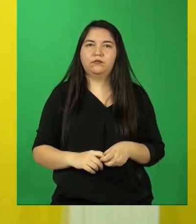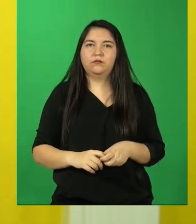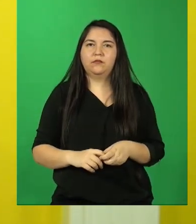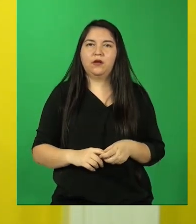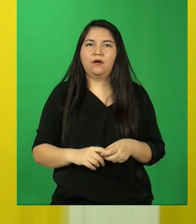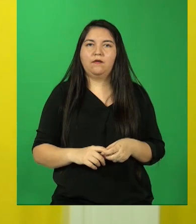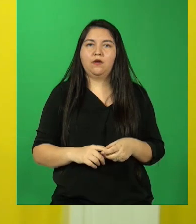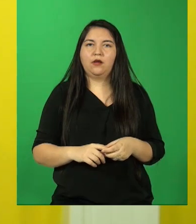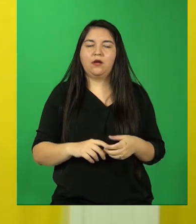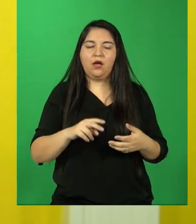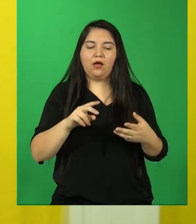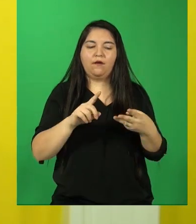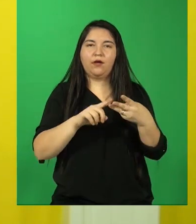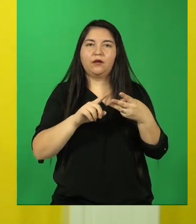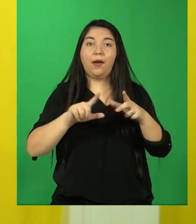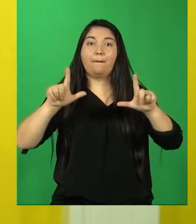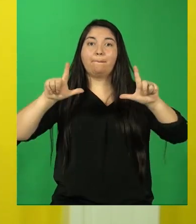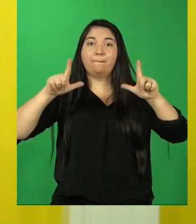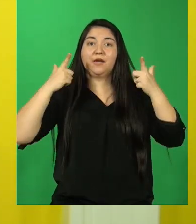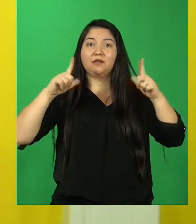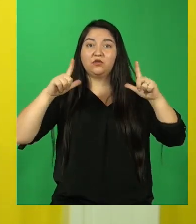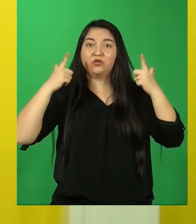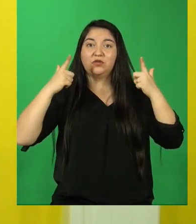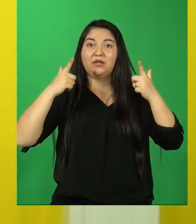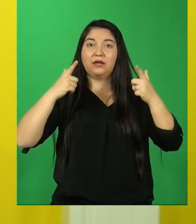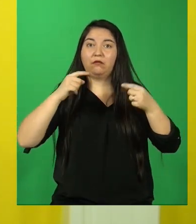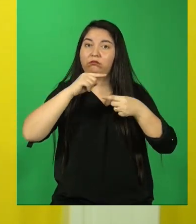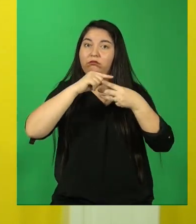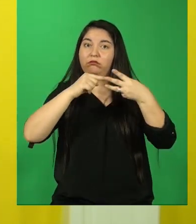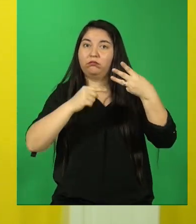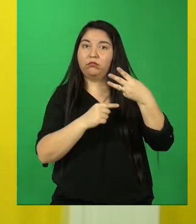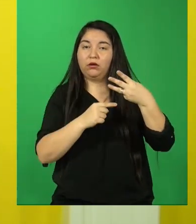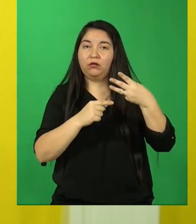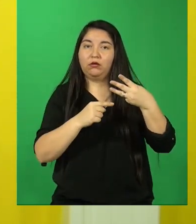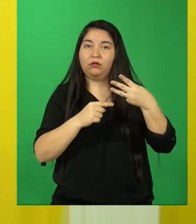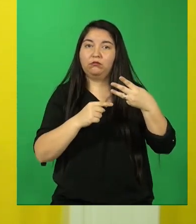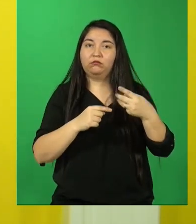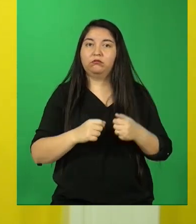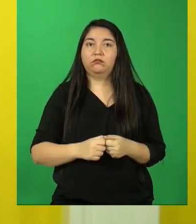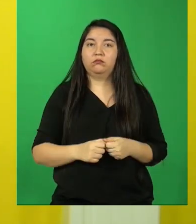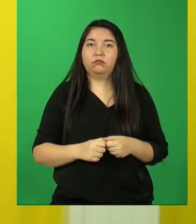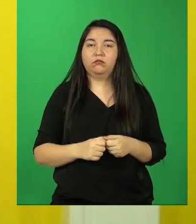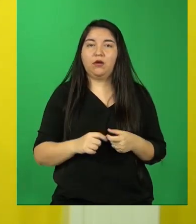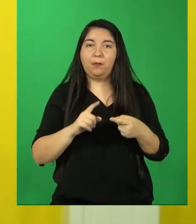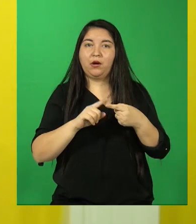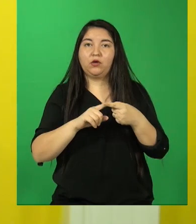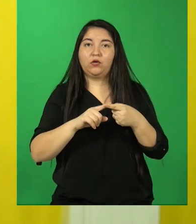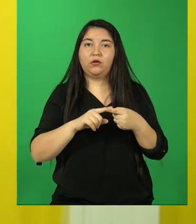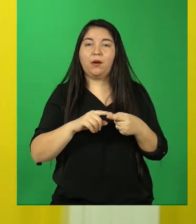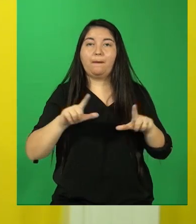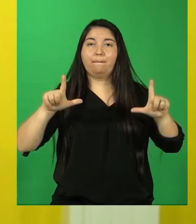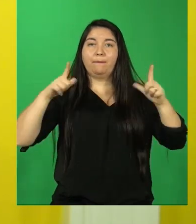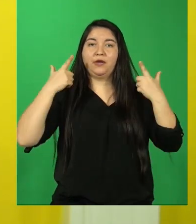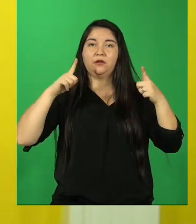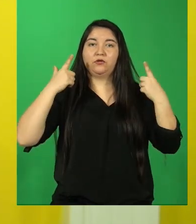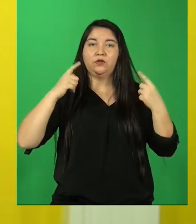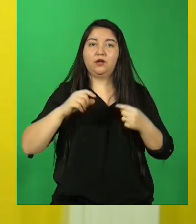Van a identificar a los personajes, nombramos 3 tipos de personaje: personaje